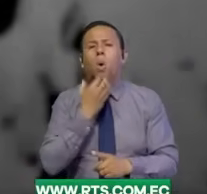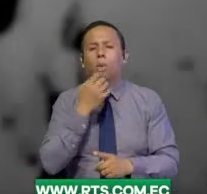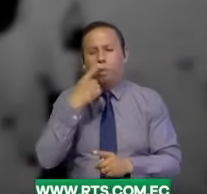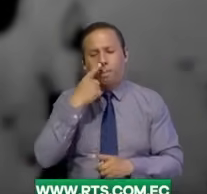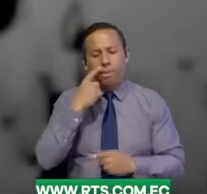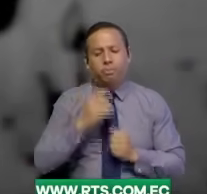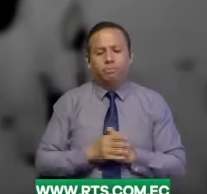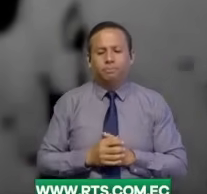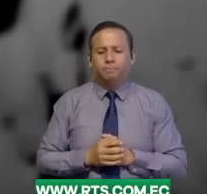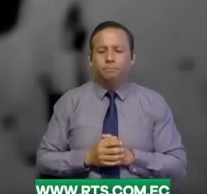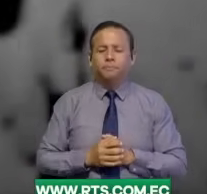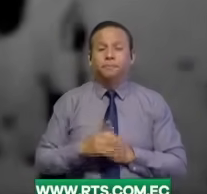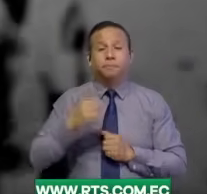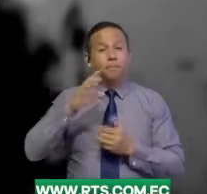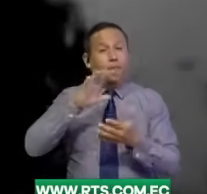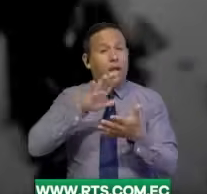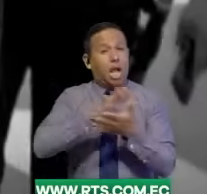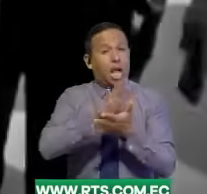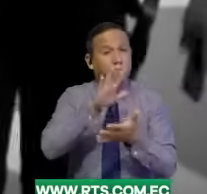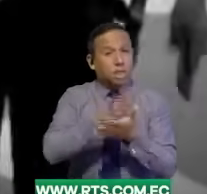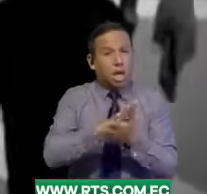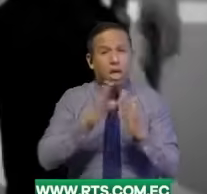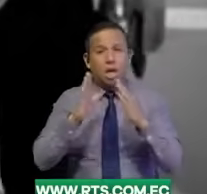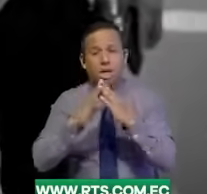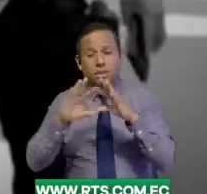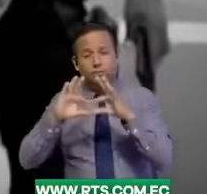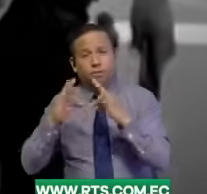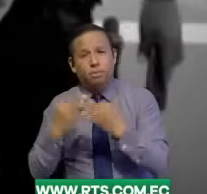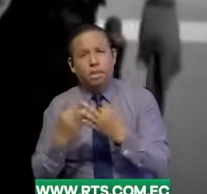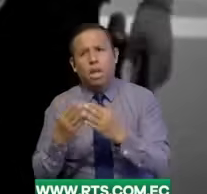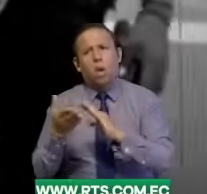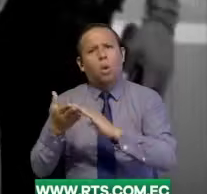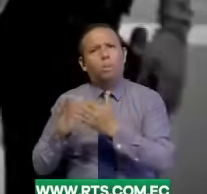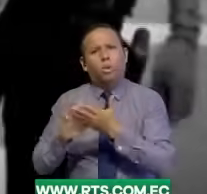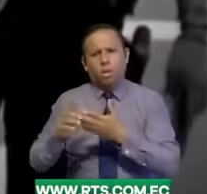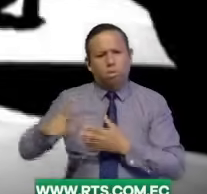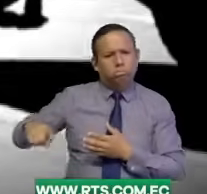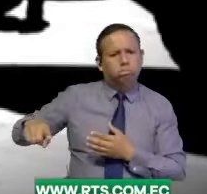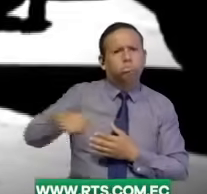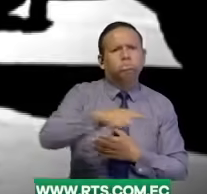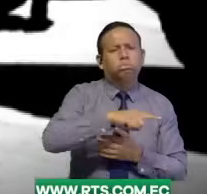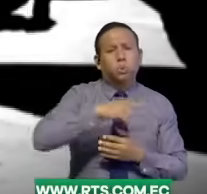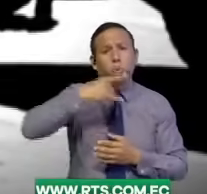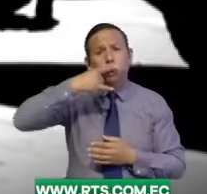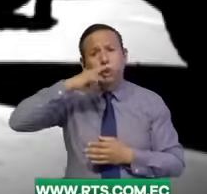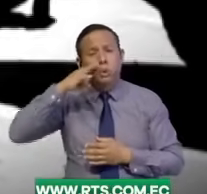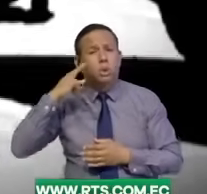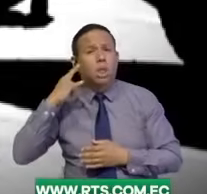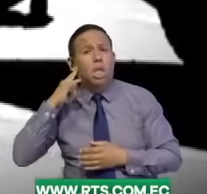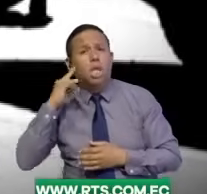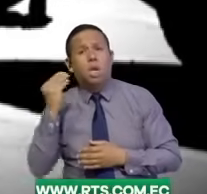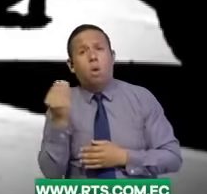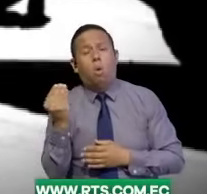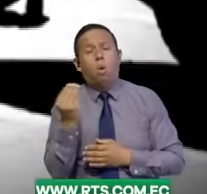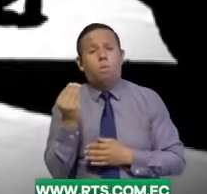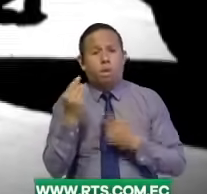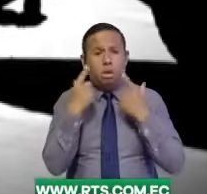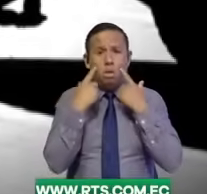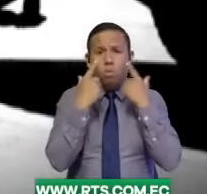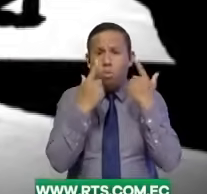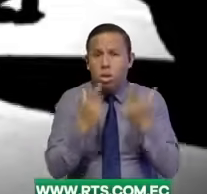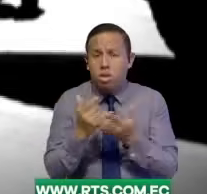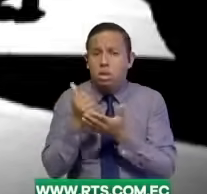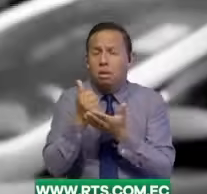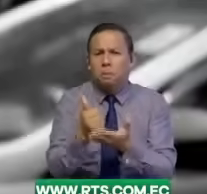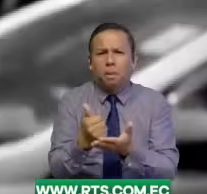El hogar, la escuela y la propia comunidad, que se supone debería ser el lugar seguro para los niños, niñas y adolescentes, es todo lo